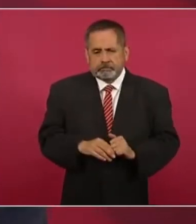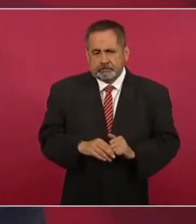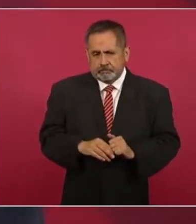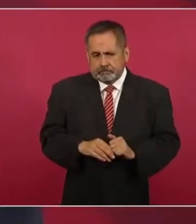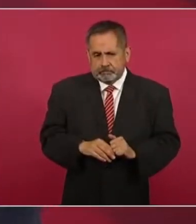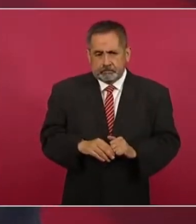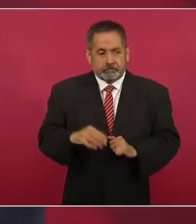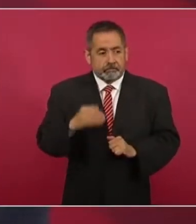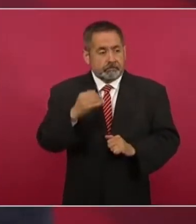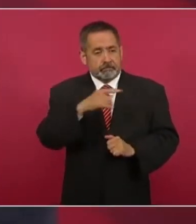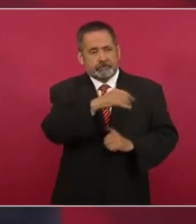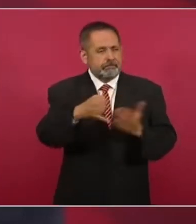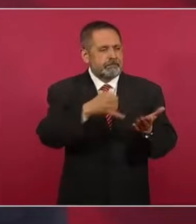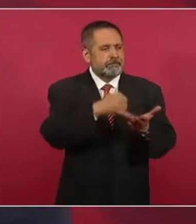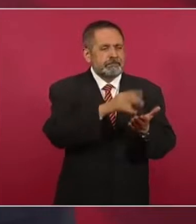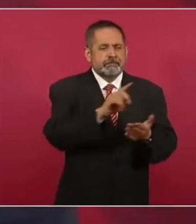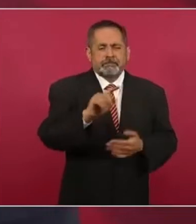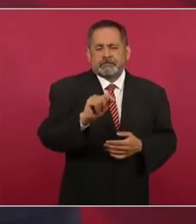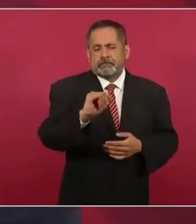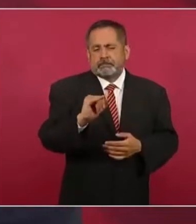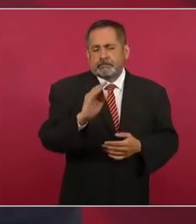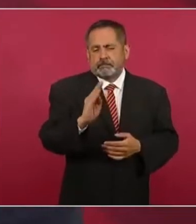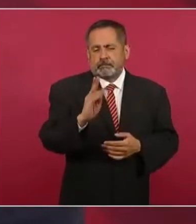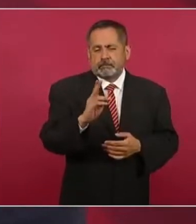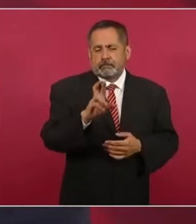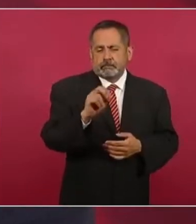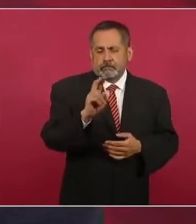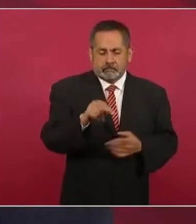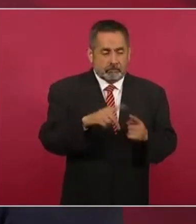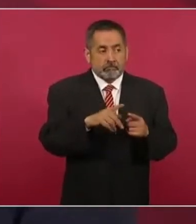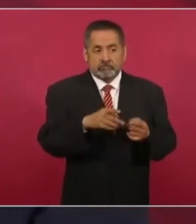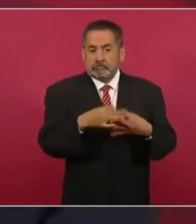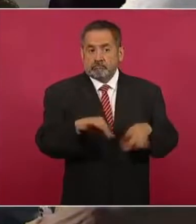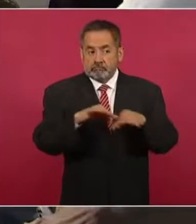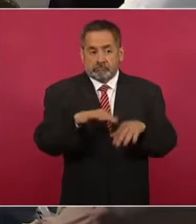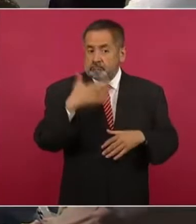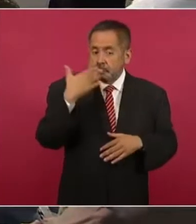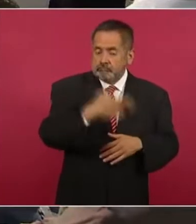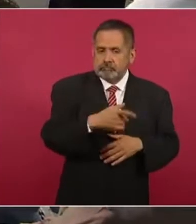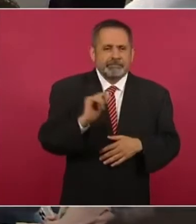Pues es la isla del Tiburón, es una zona importante. Acabo de recibir un